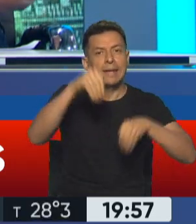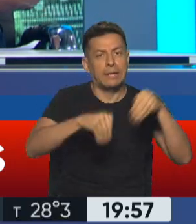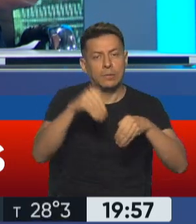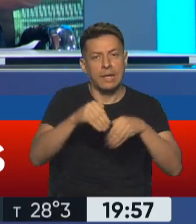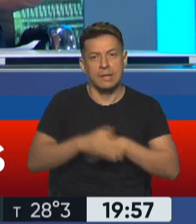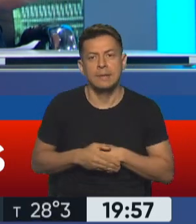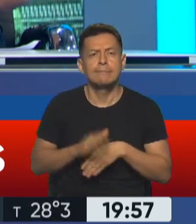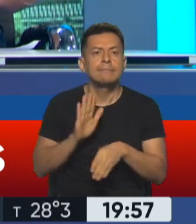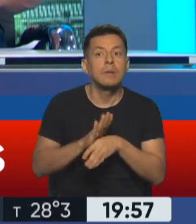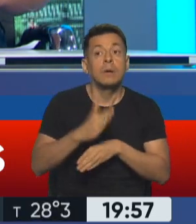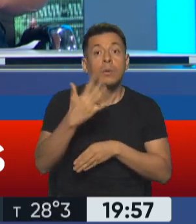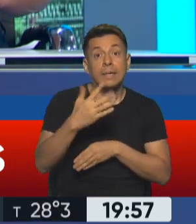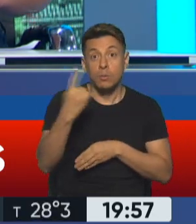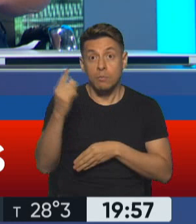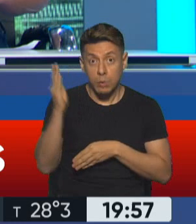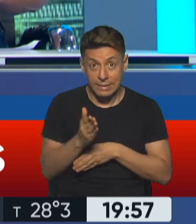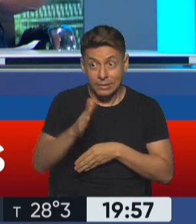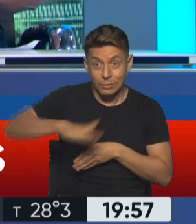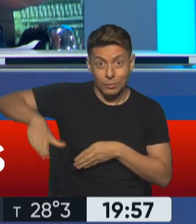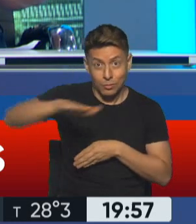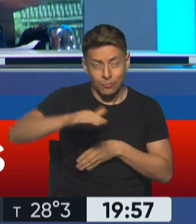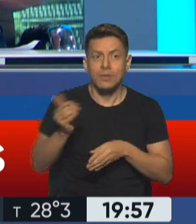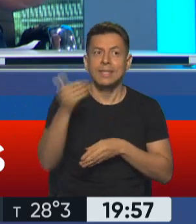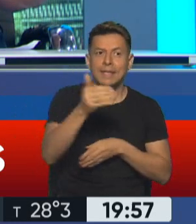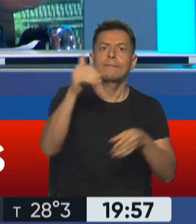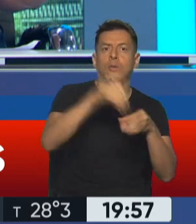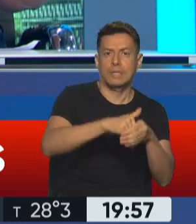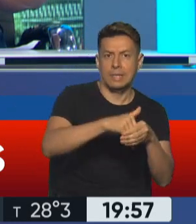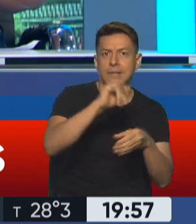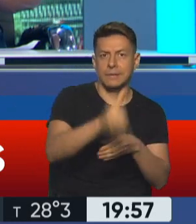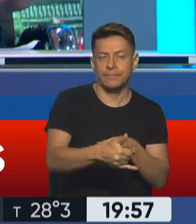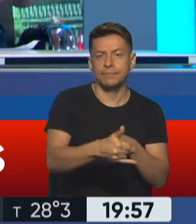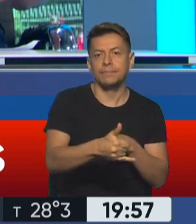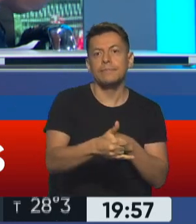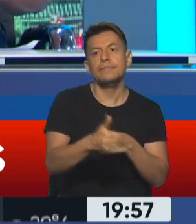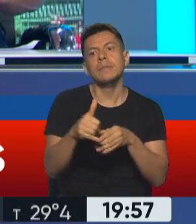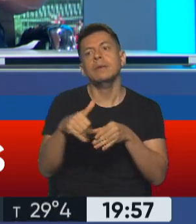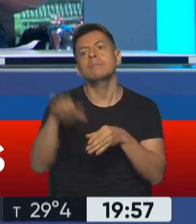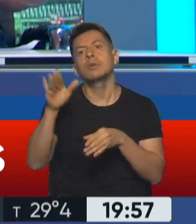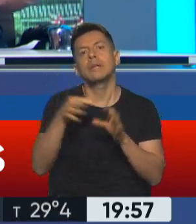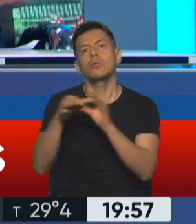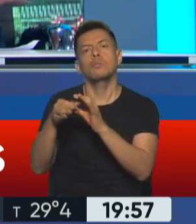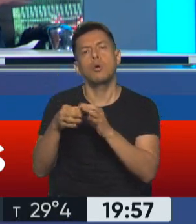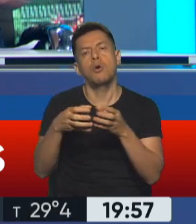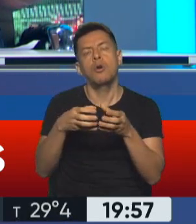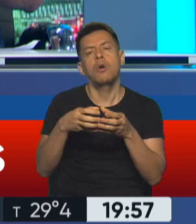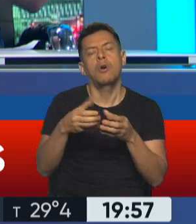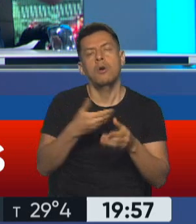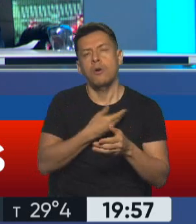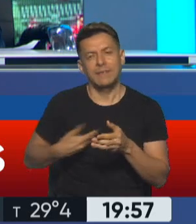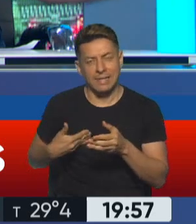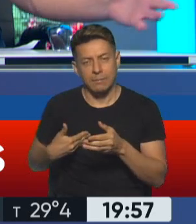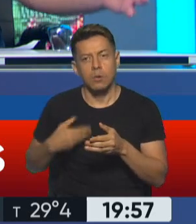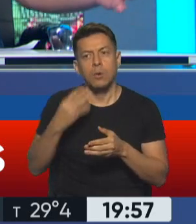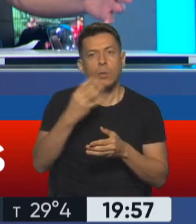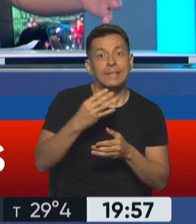el 41% del padrón electoral, con una mayoría para el oficialismo del 45% de los votos,